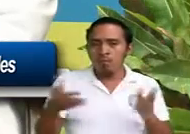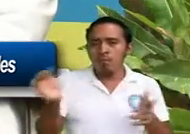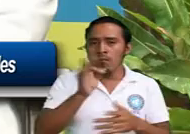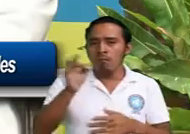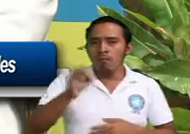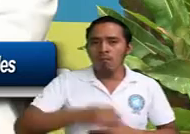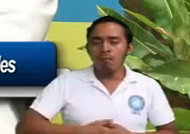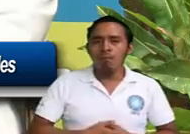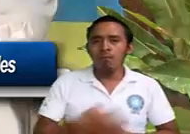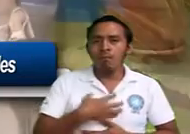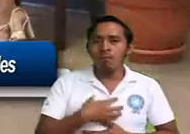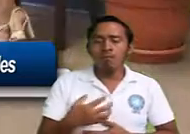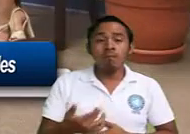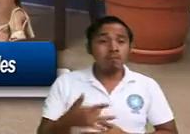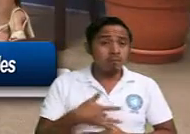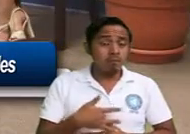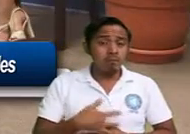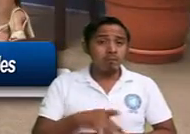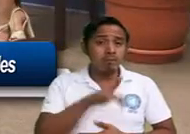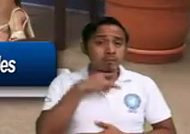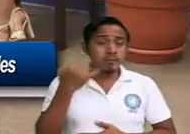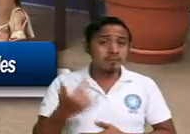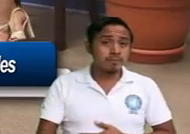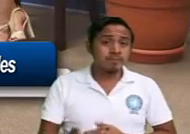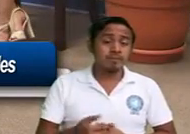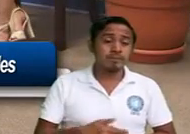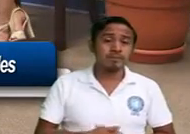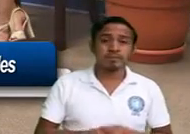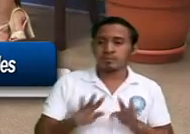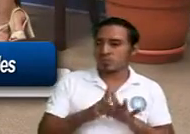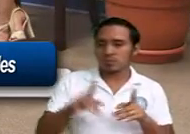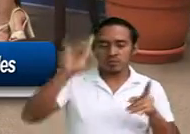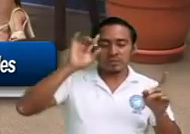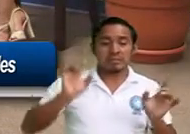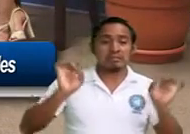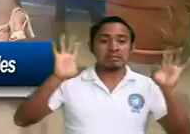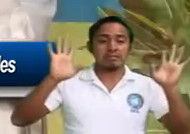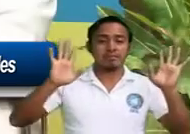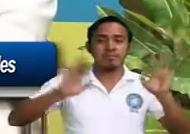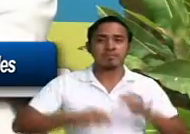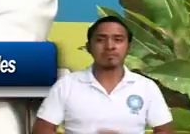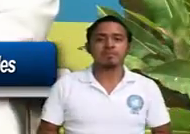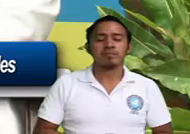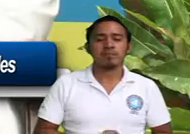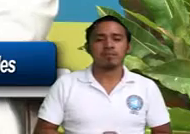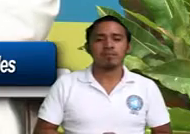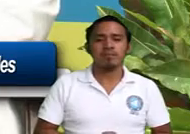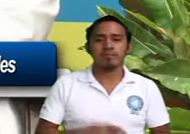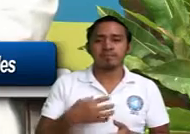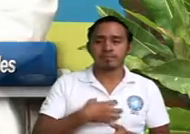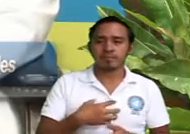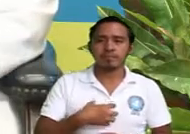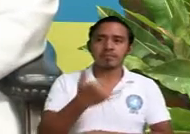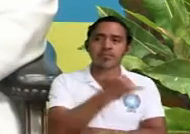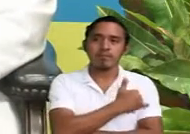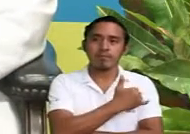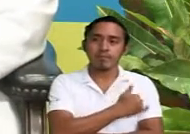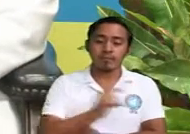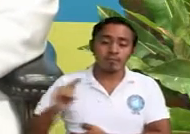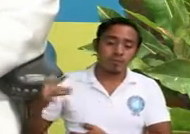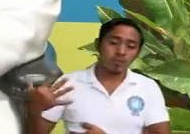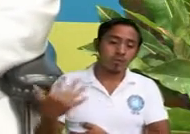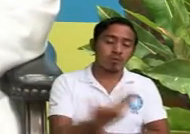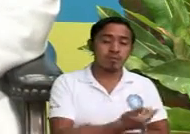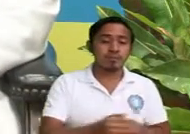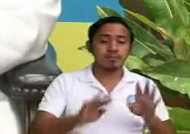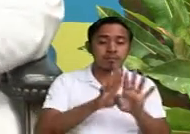atención que en realidad requieren, pues, una mujer que no se esperaba eso. Claro, de hecho, nosotros como hospital preferimos que toda la paciente que